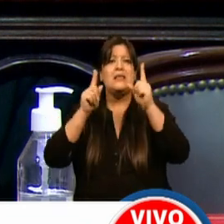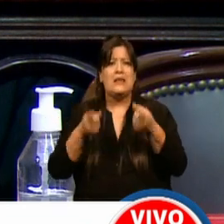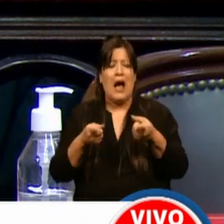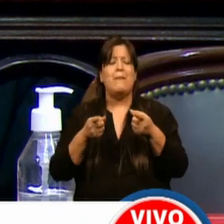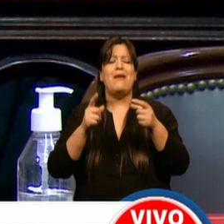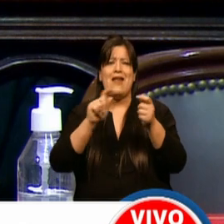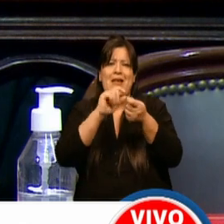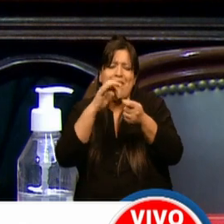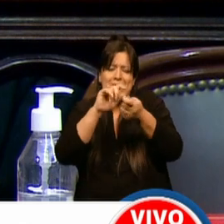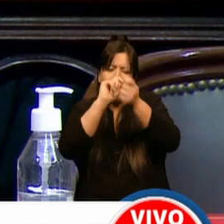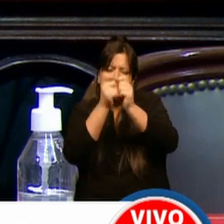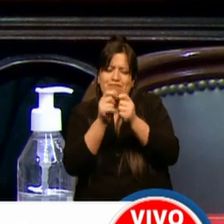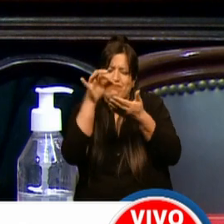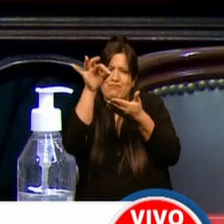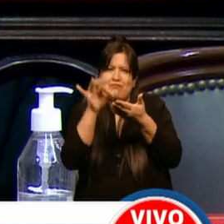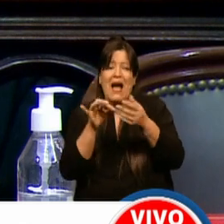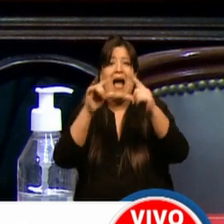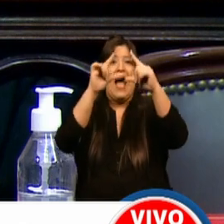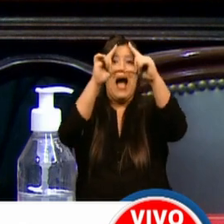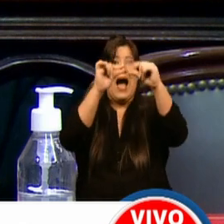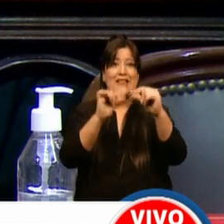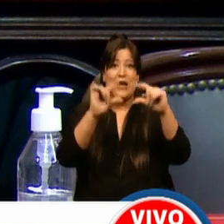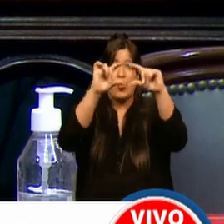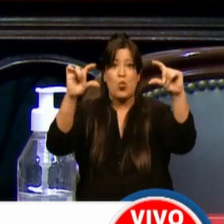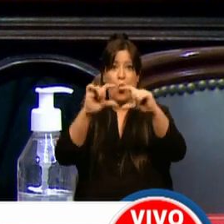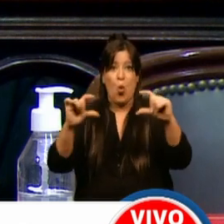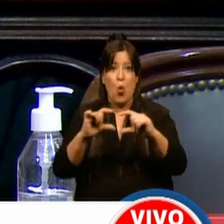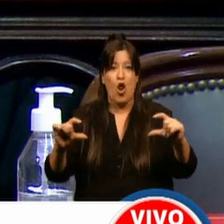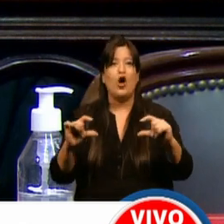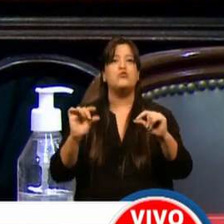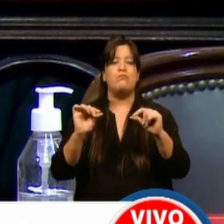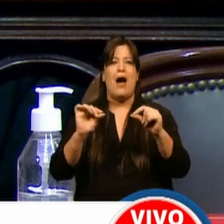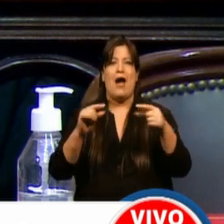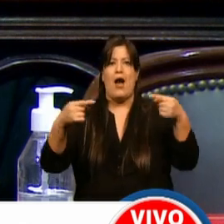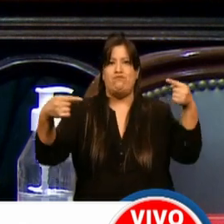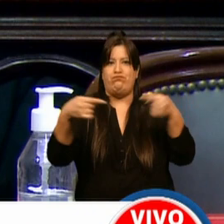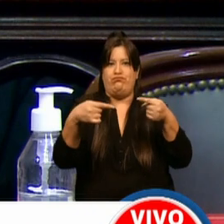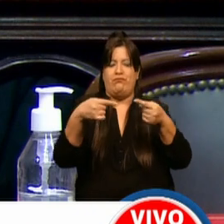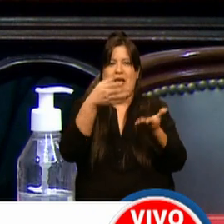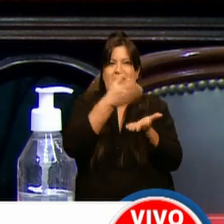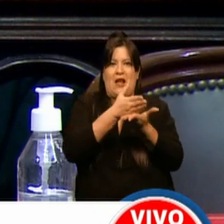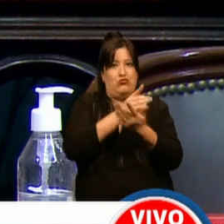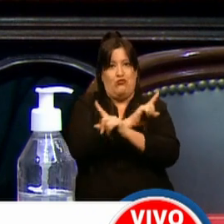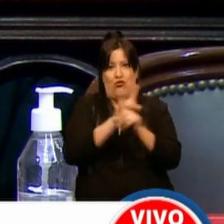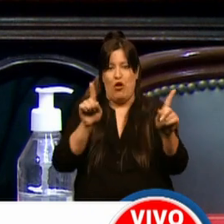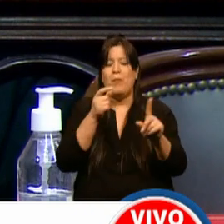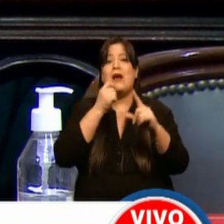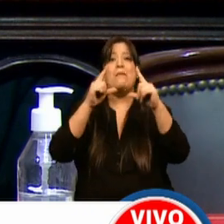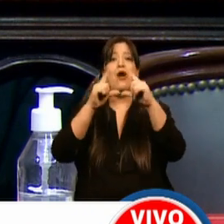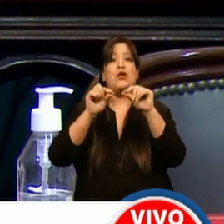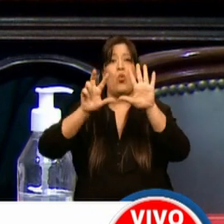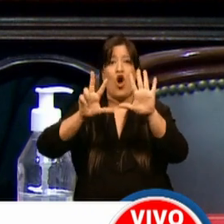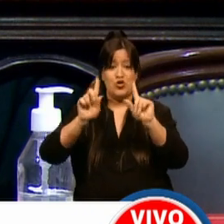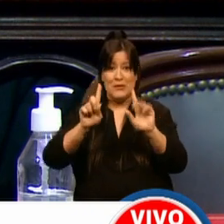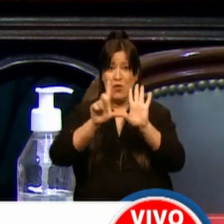de adecuar los artículos para que no pongan en colisión los derechos el artículo 8 que